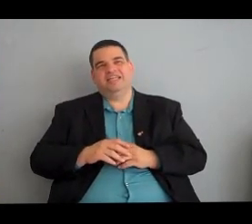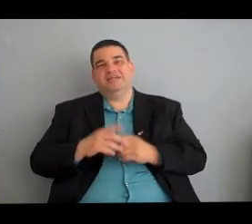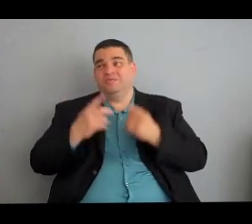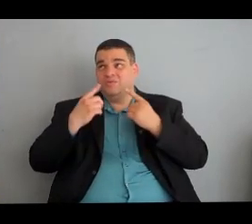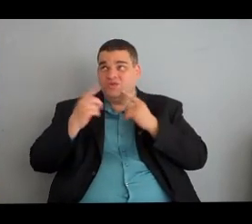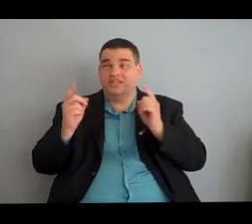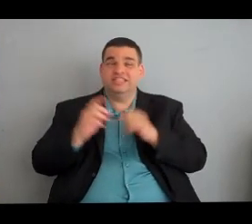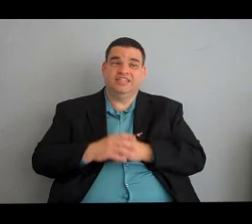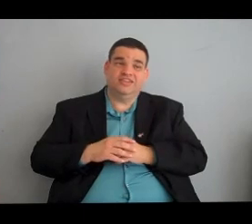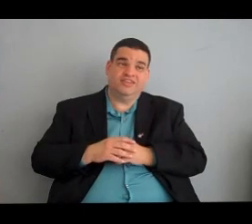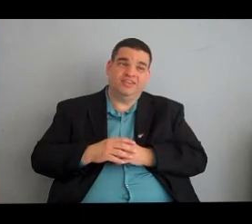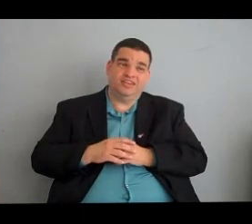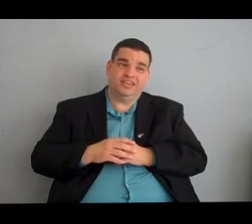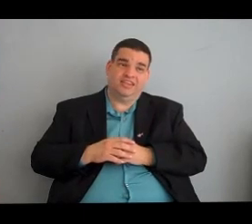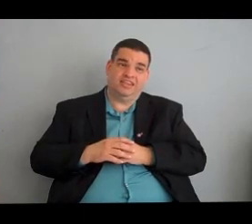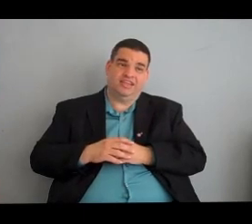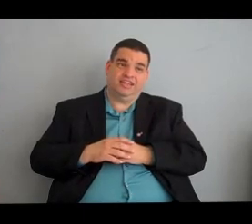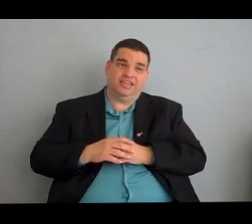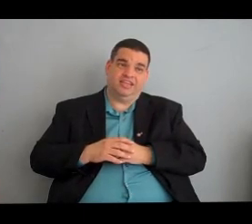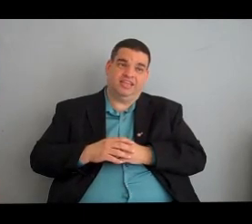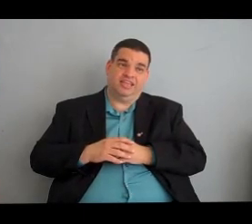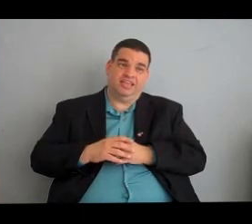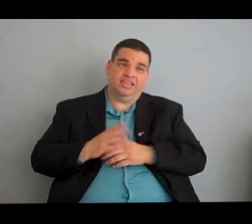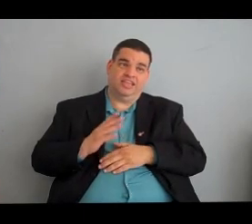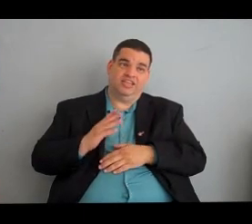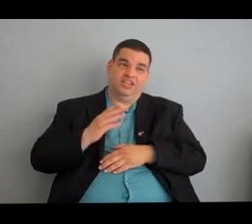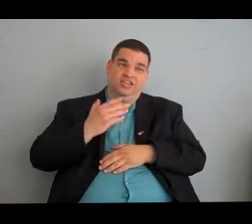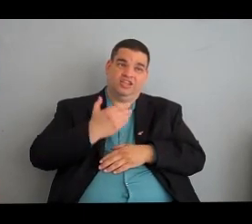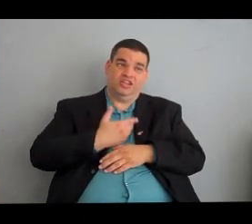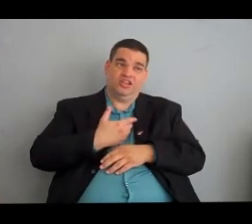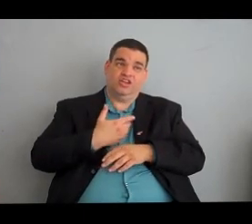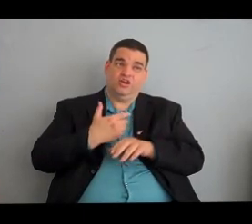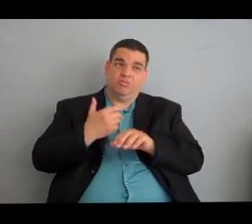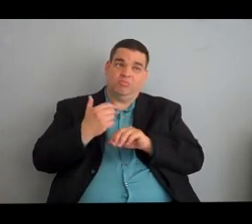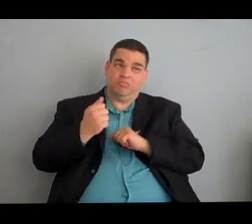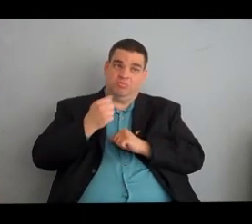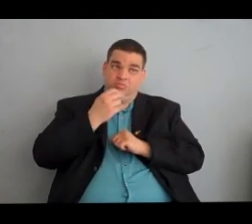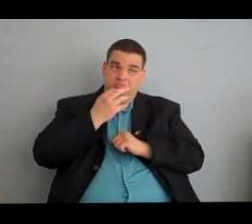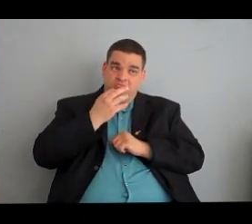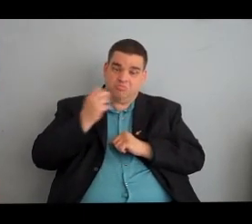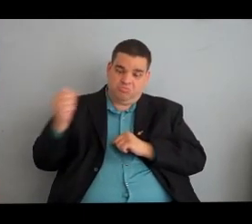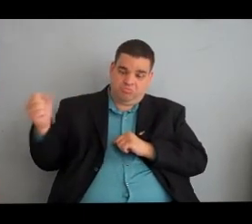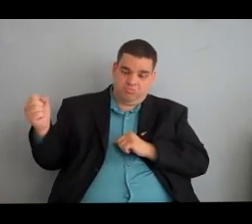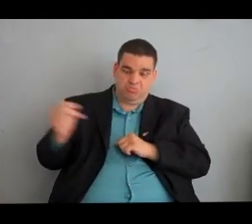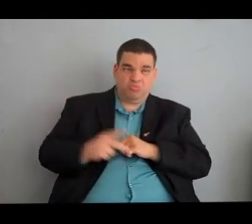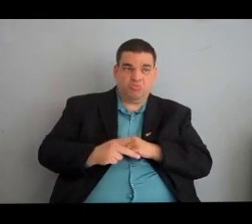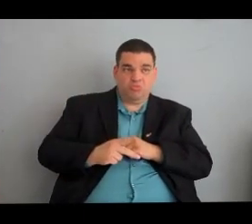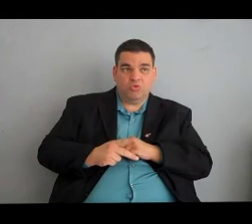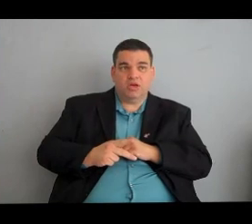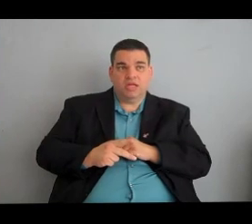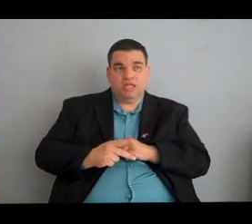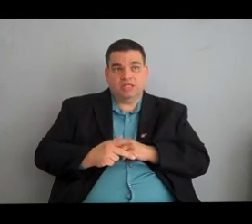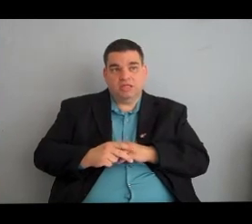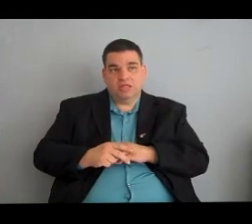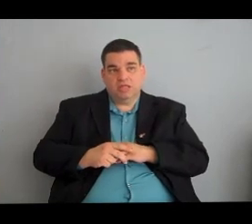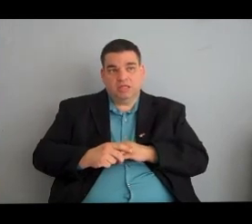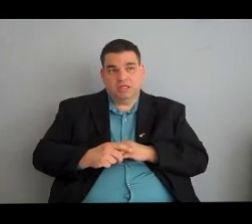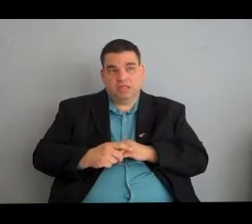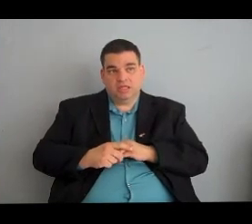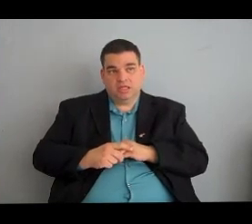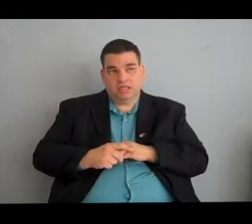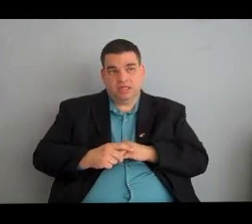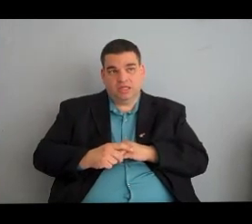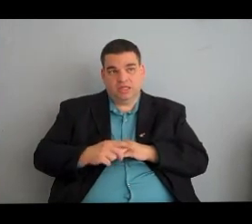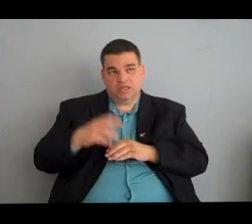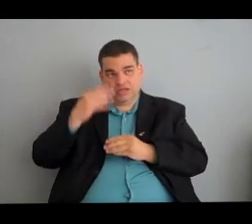vamos, exacto. Y nosotros nos vamos ya mismo, regresamos. Porque tenemos, sí, porque tenemos que. Yo te tengo una noticia aquí, te tengo. Todavía no